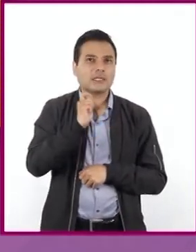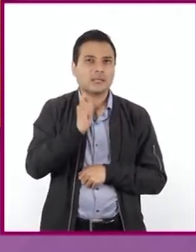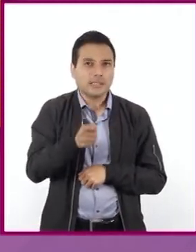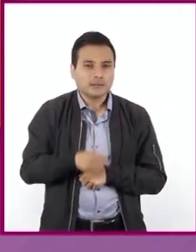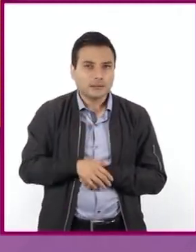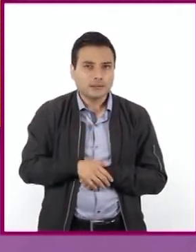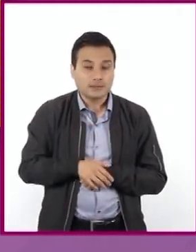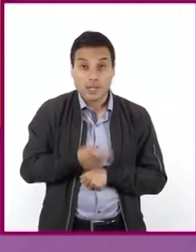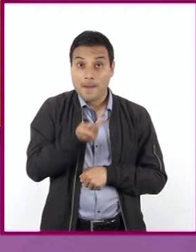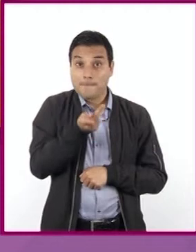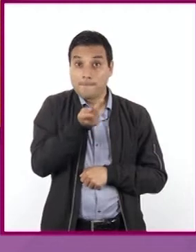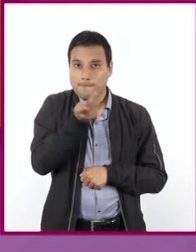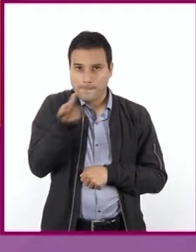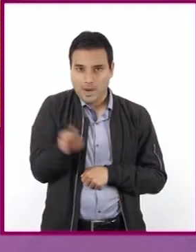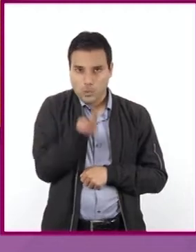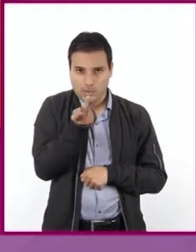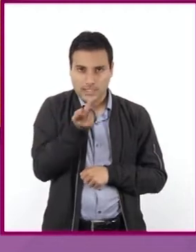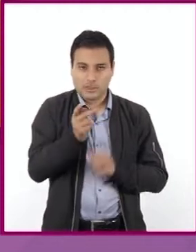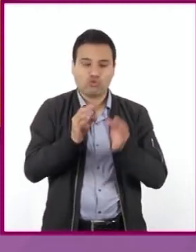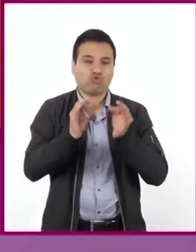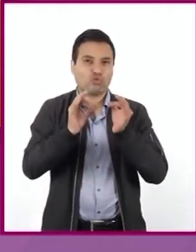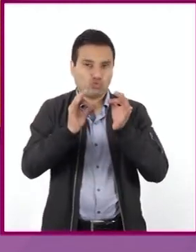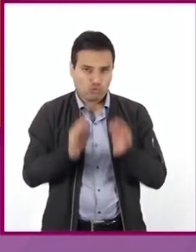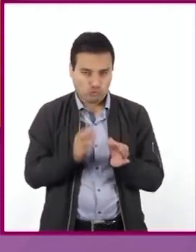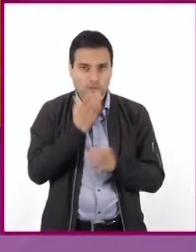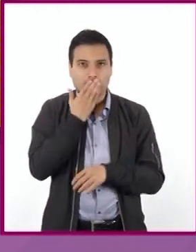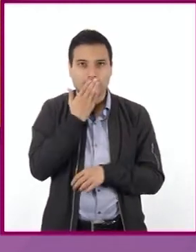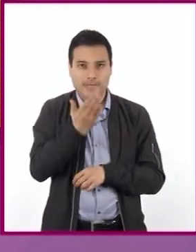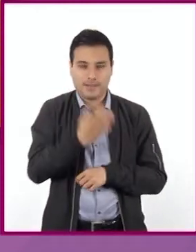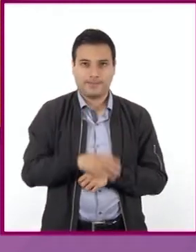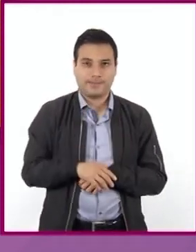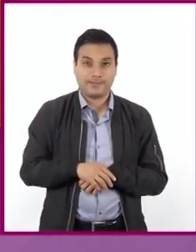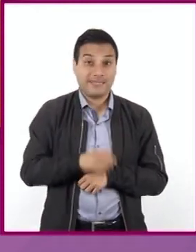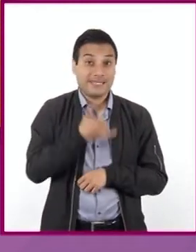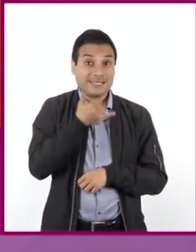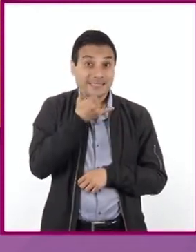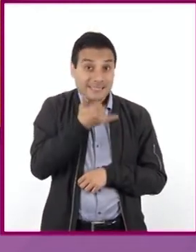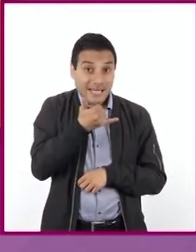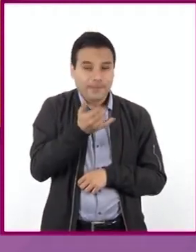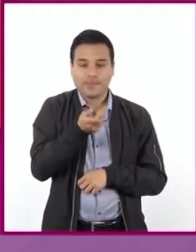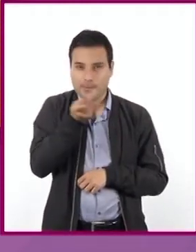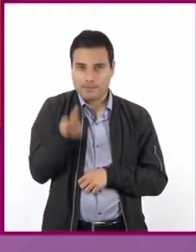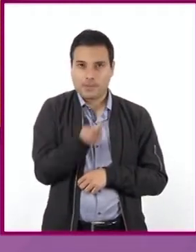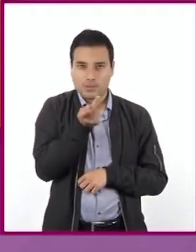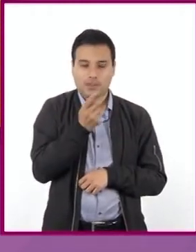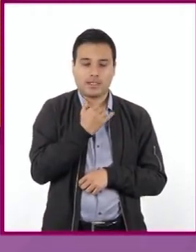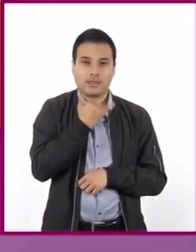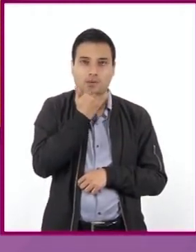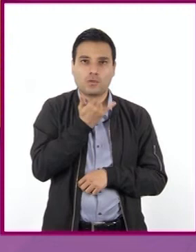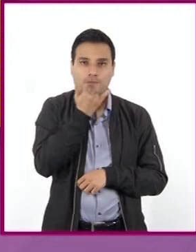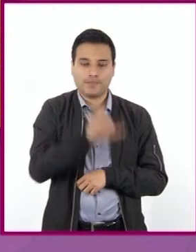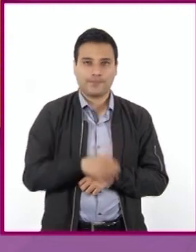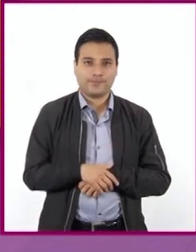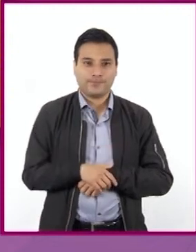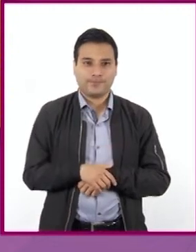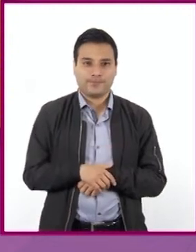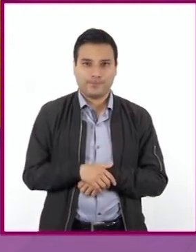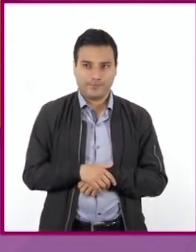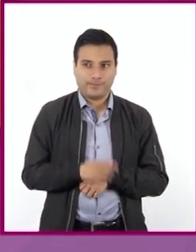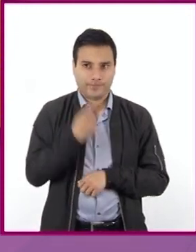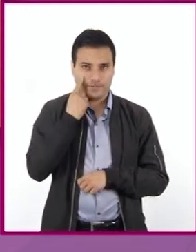respondidas de manera correcta y Y al número de preguntas con respuesta equivocada. La primera